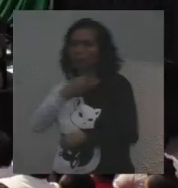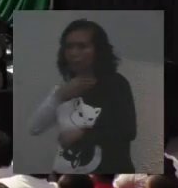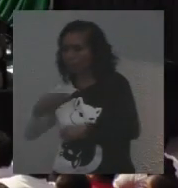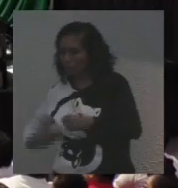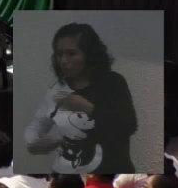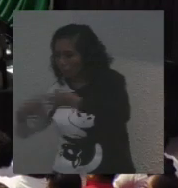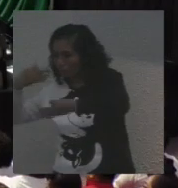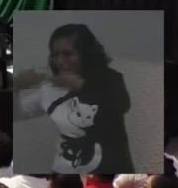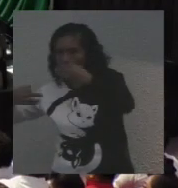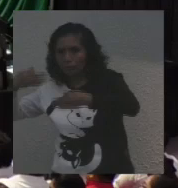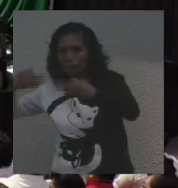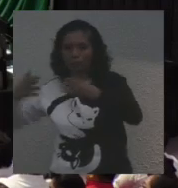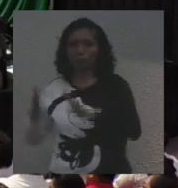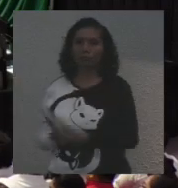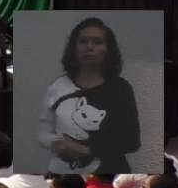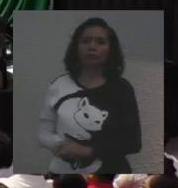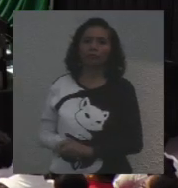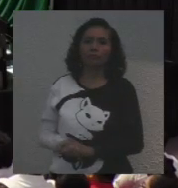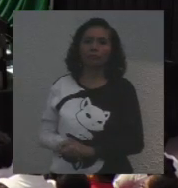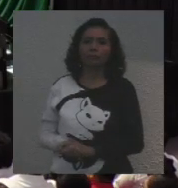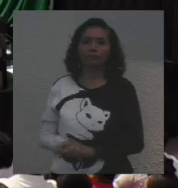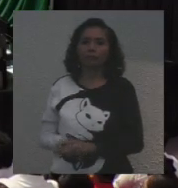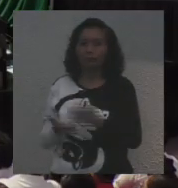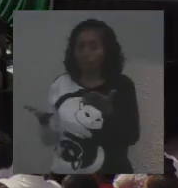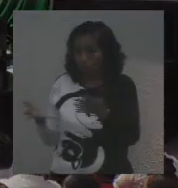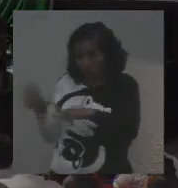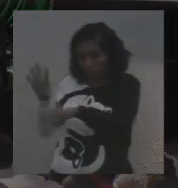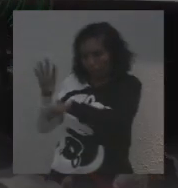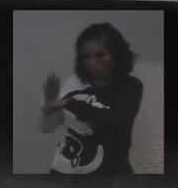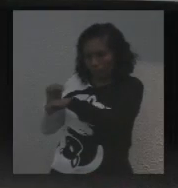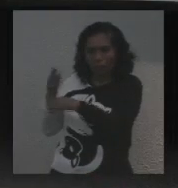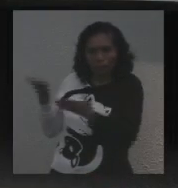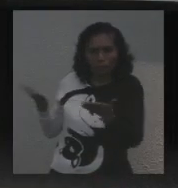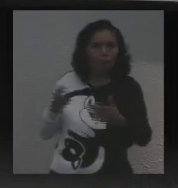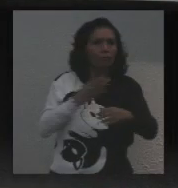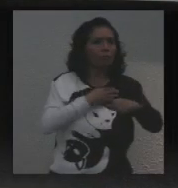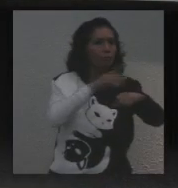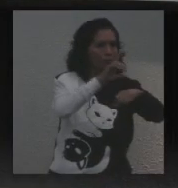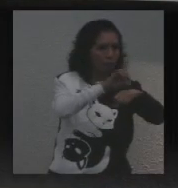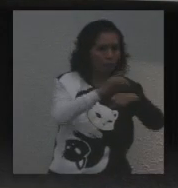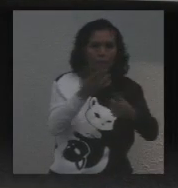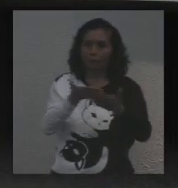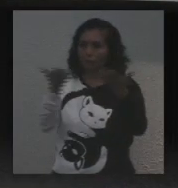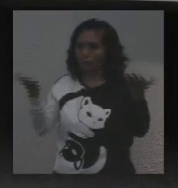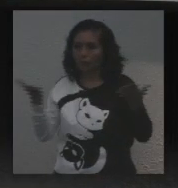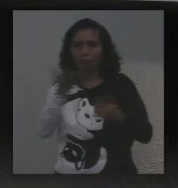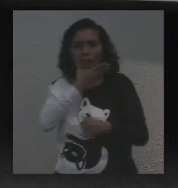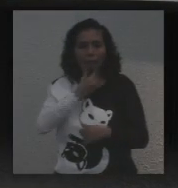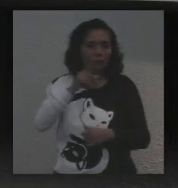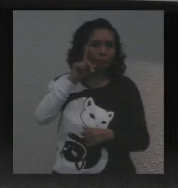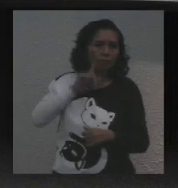Superior de Justicia del Estado, magistrado, con el permiso, buenos días una vez más a todos y todas.